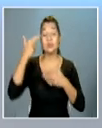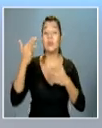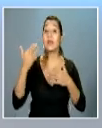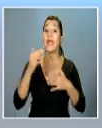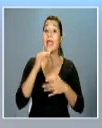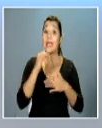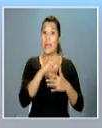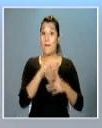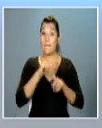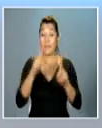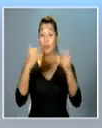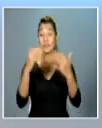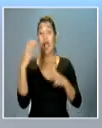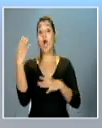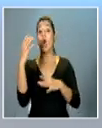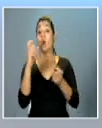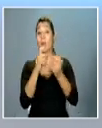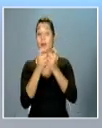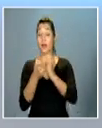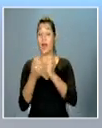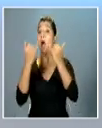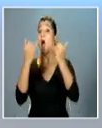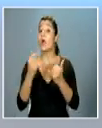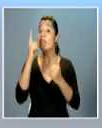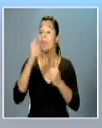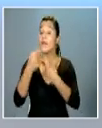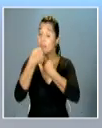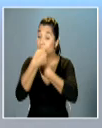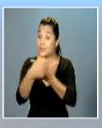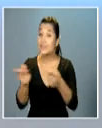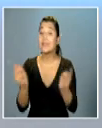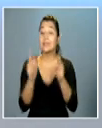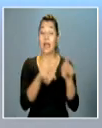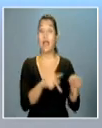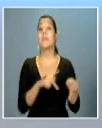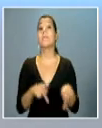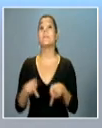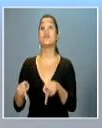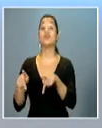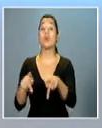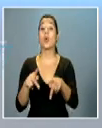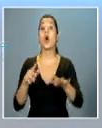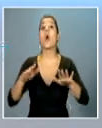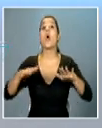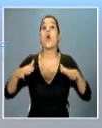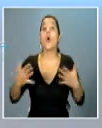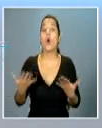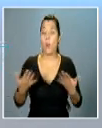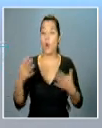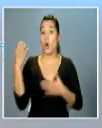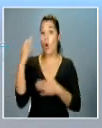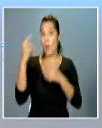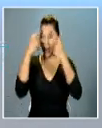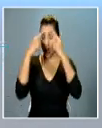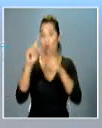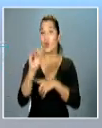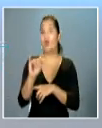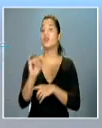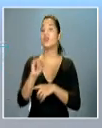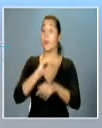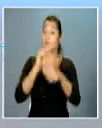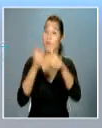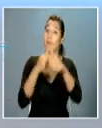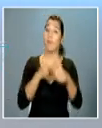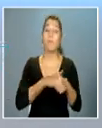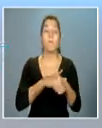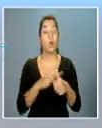totalmente Colombia en los últimos 10 años. Ahora, habría que decirle a la ciudadanía, complementando las palabras de Bernard, cómo Colombia logró esto. En primer lugar,